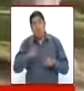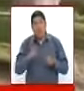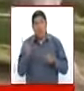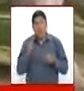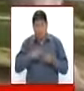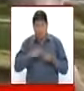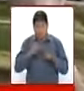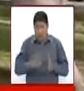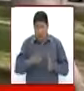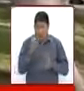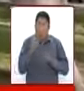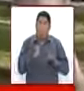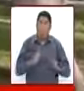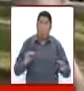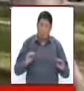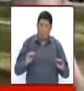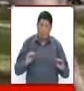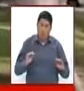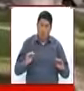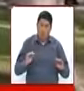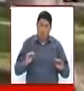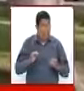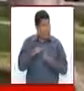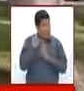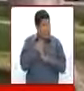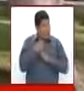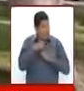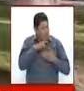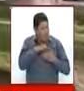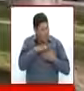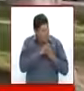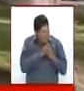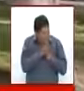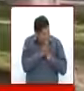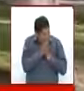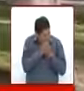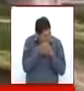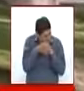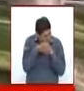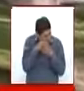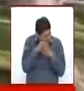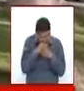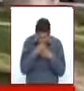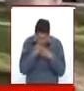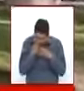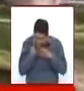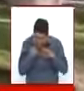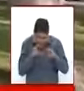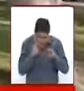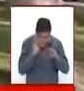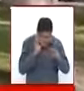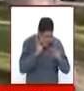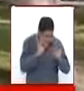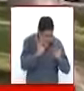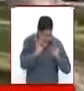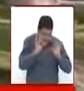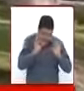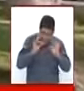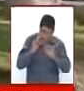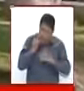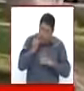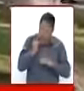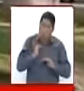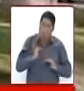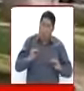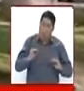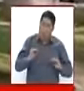los participantes sean menores de edad. Situación que es aprovechada por personas inescrupulosas, quienes captan